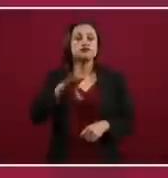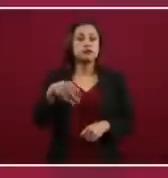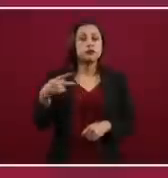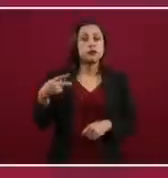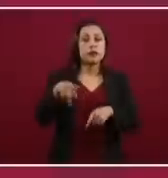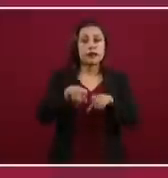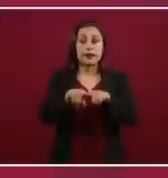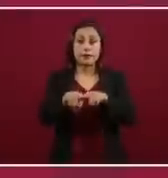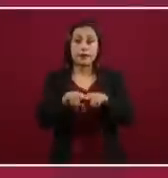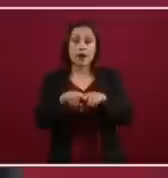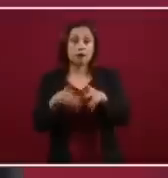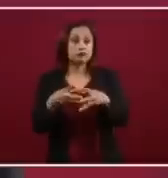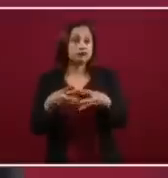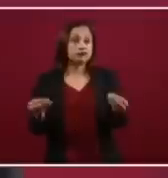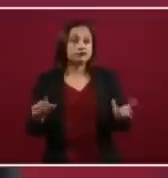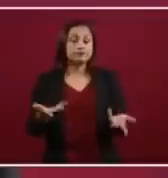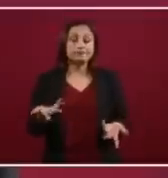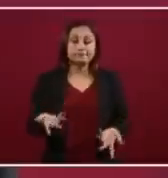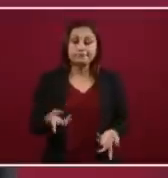hija de